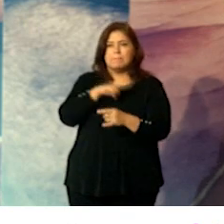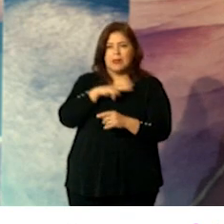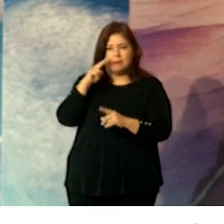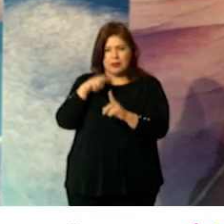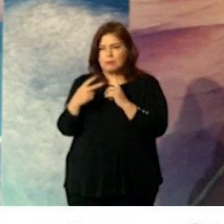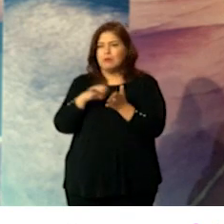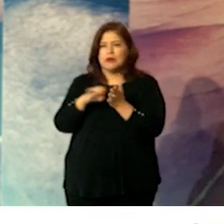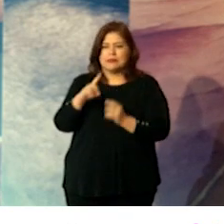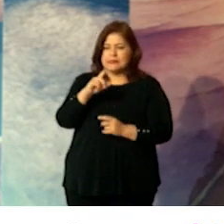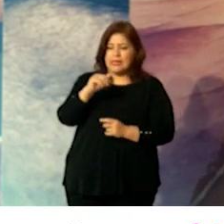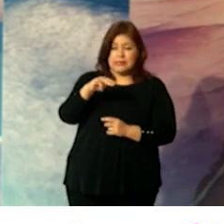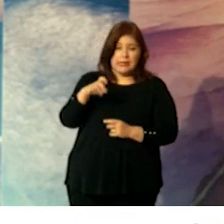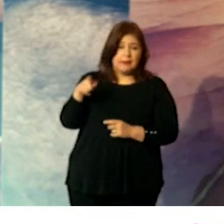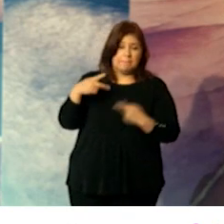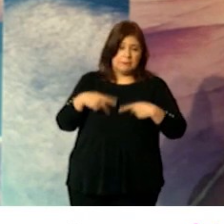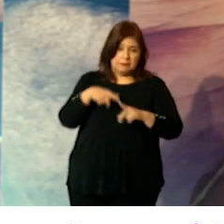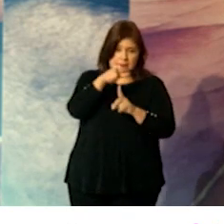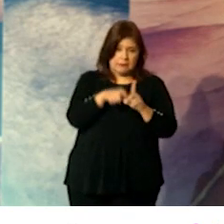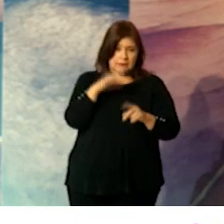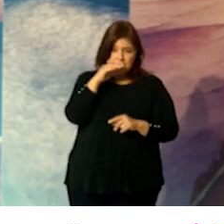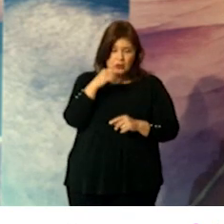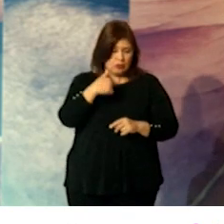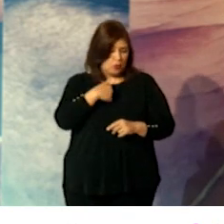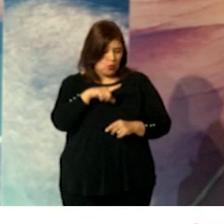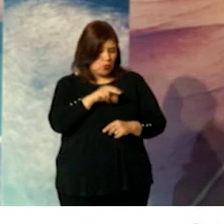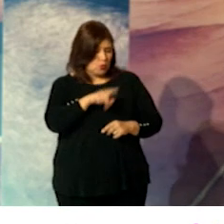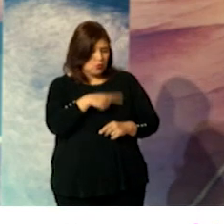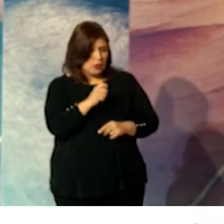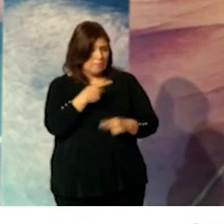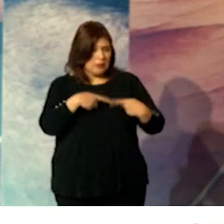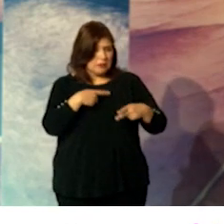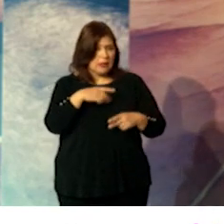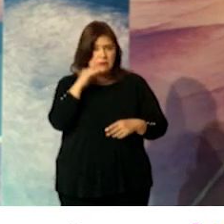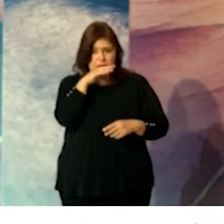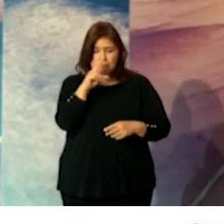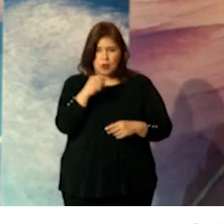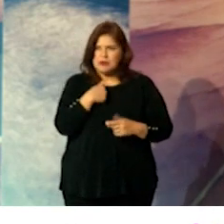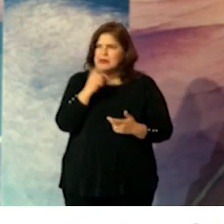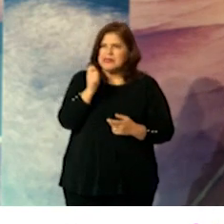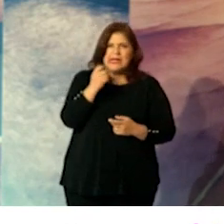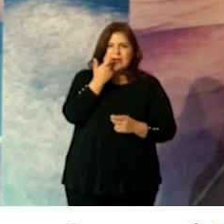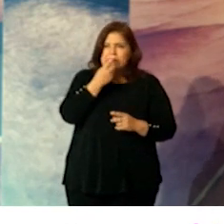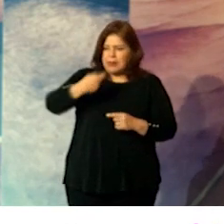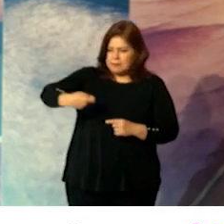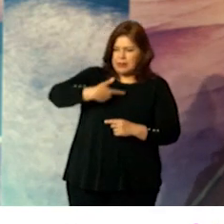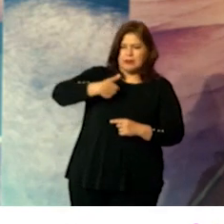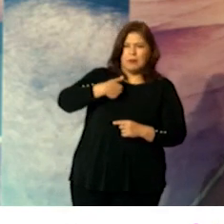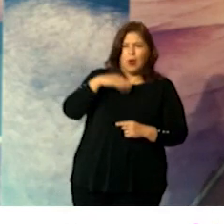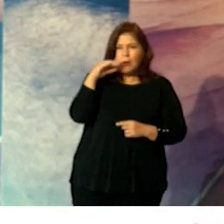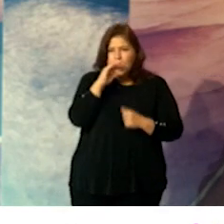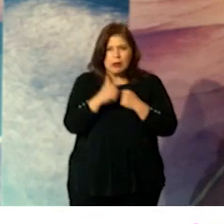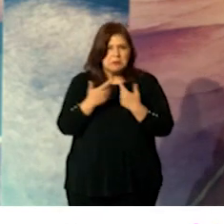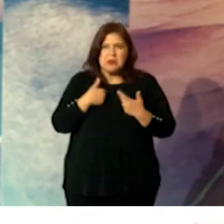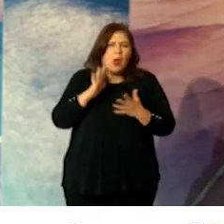Diane es una persona negra, yo no soy una persona negra. No tengo idea lo que significa ser racializada. Puedo leerlo, estudio antropología,